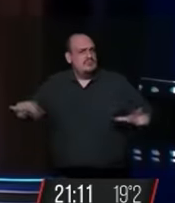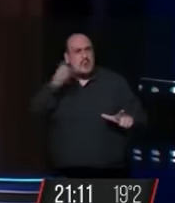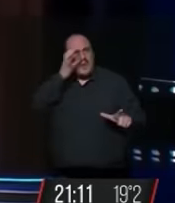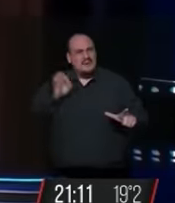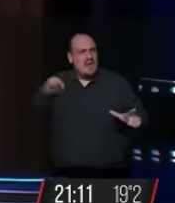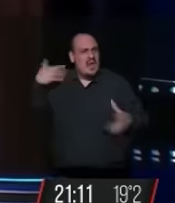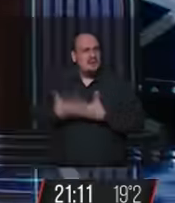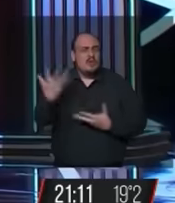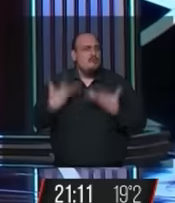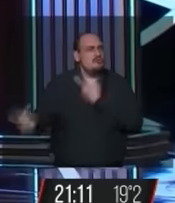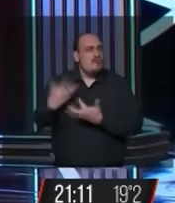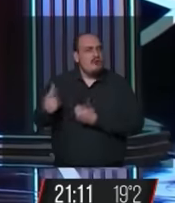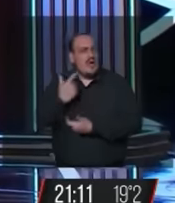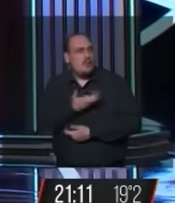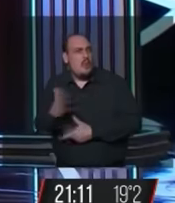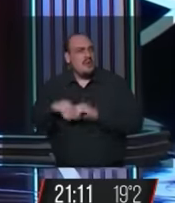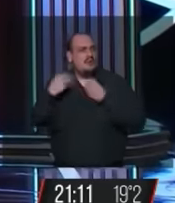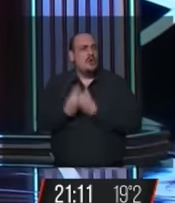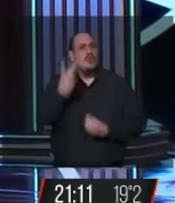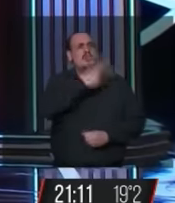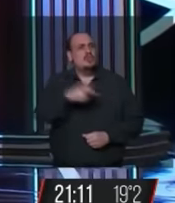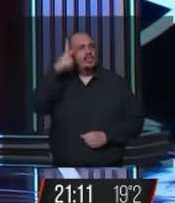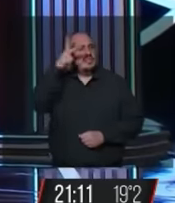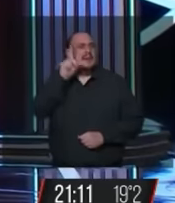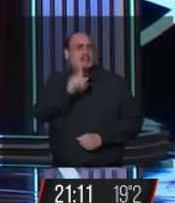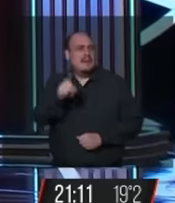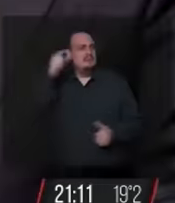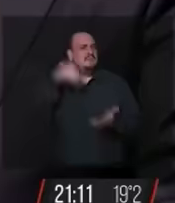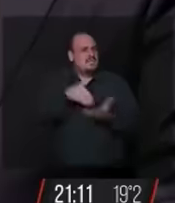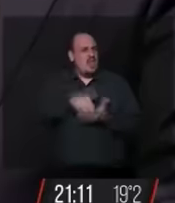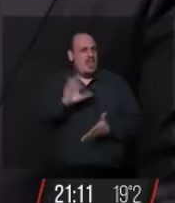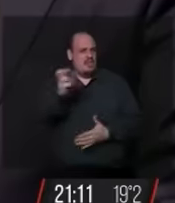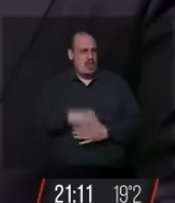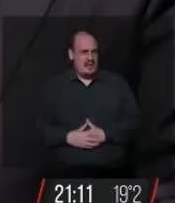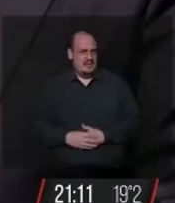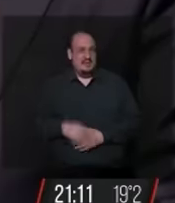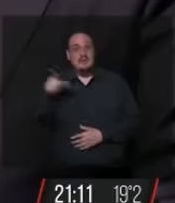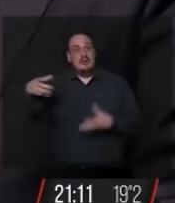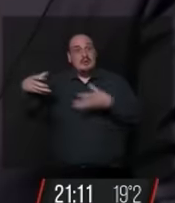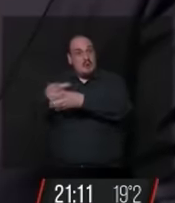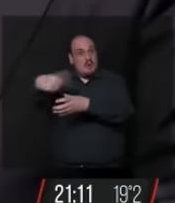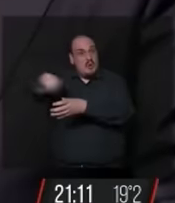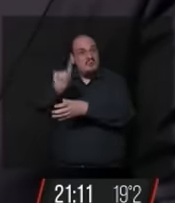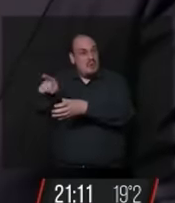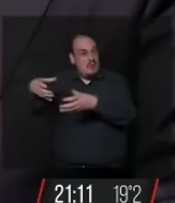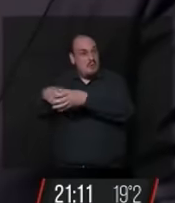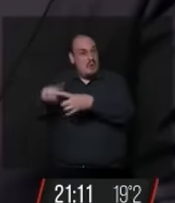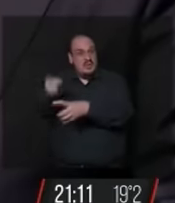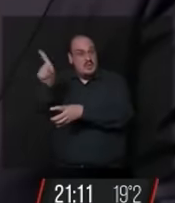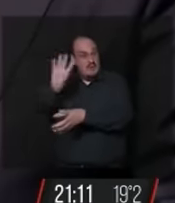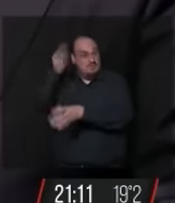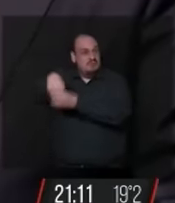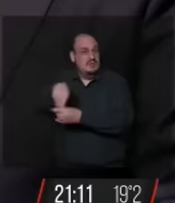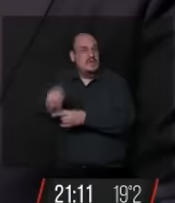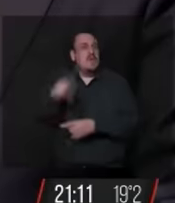años que salimos de la convertibilidad? 280 mil millones de dólares. De hecho, el gobierno de delincuentes en el que vos participás nos están robando